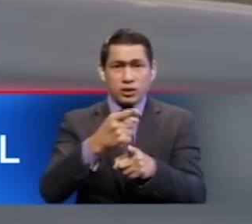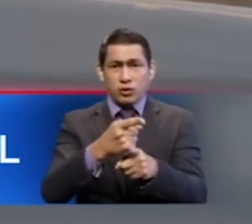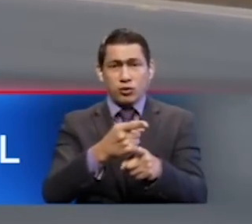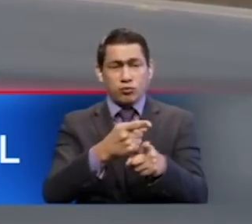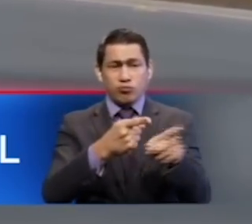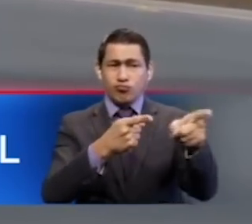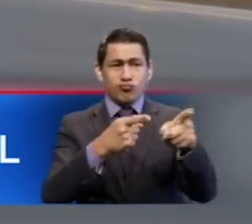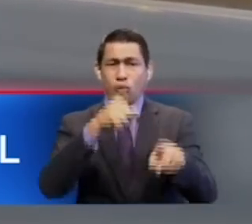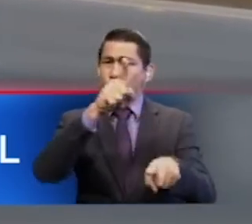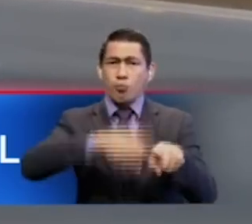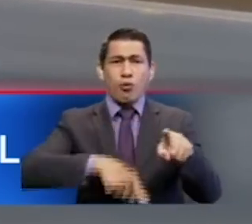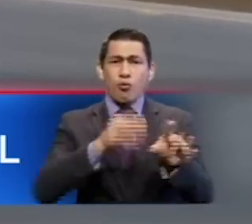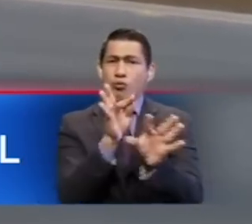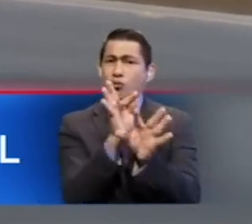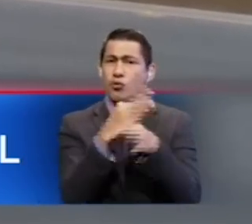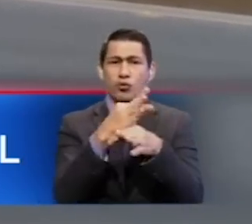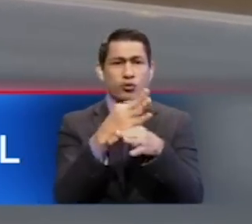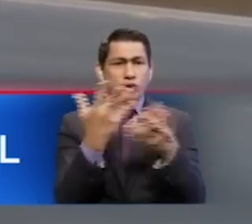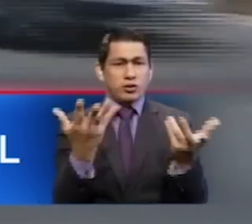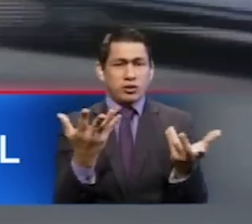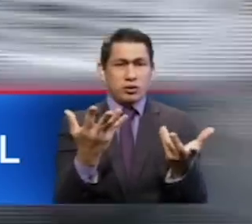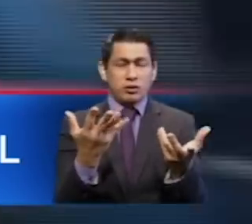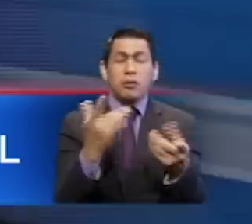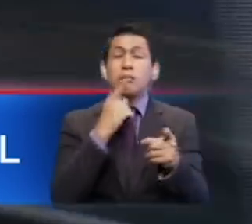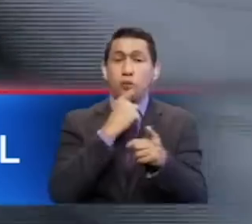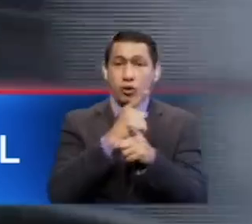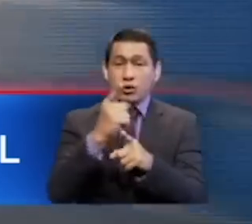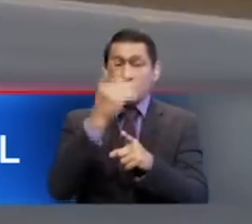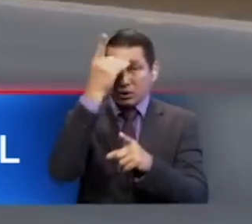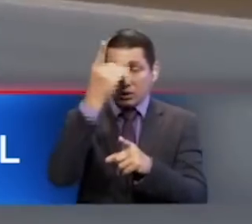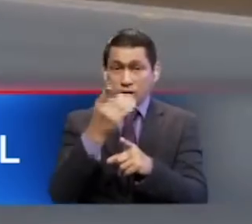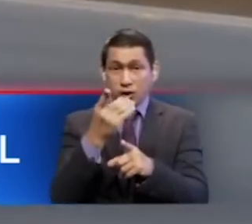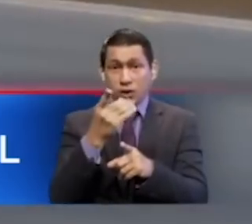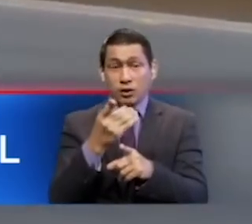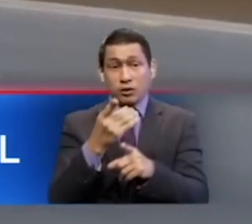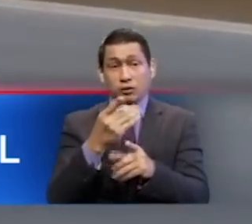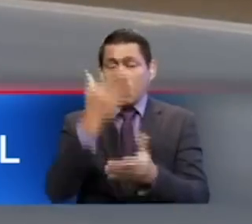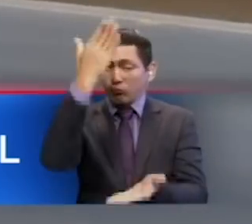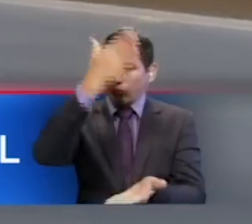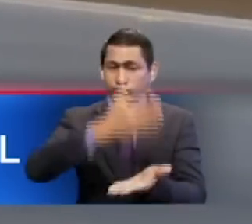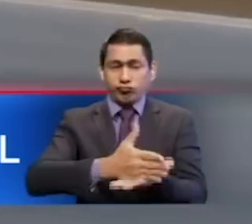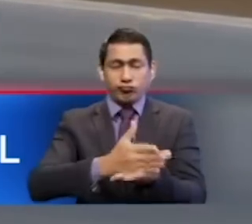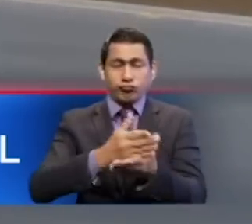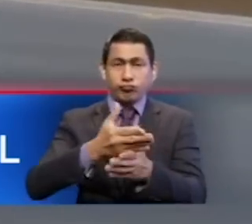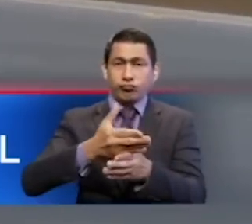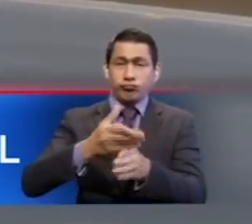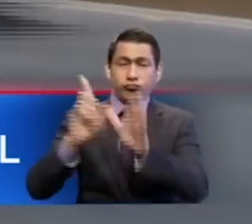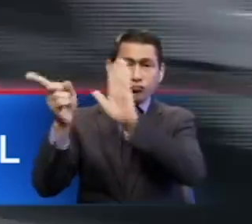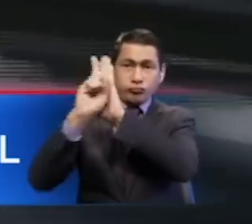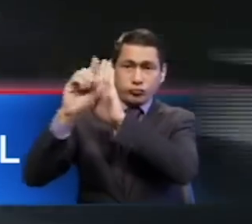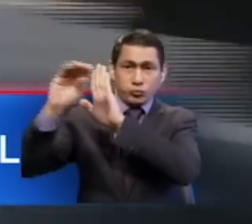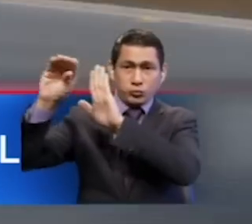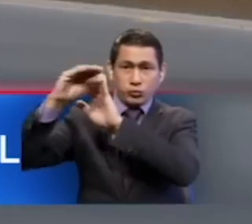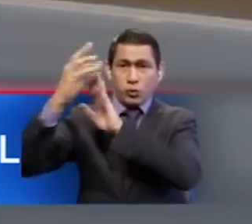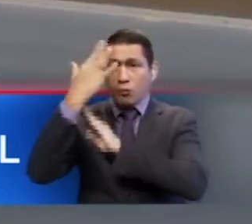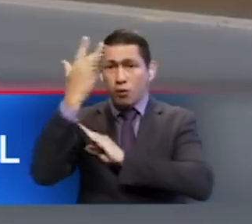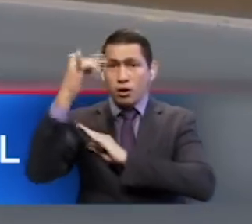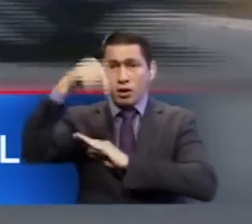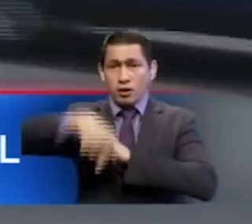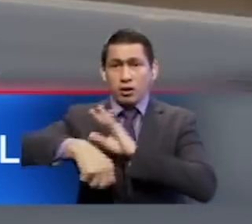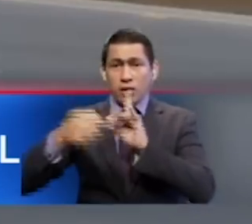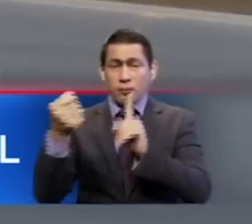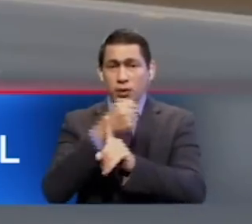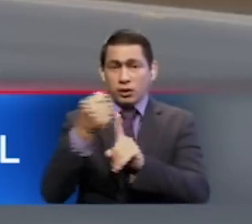forma porque está sujeto a cometer errores. Por eso se ha tomado la decisión del día de hoy desmontarlo, ¿verdad?, por aquel acto de vandalismo, y llevarlo a